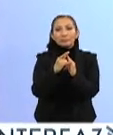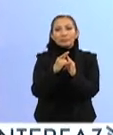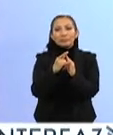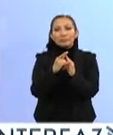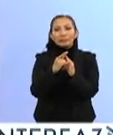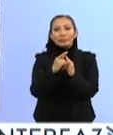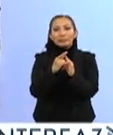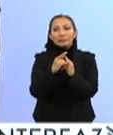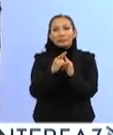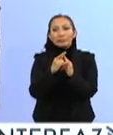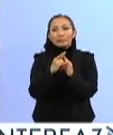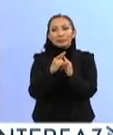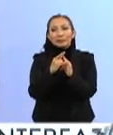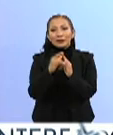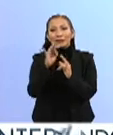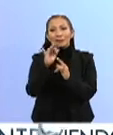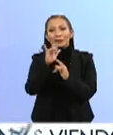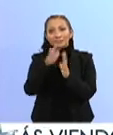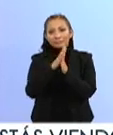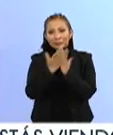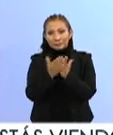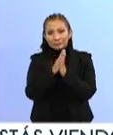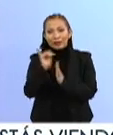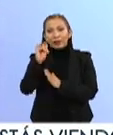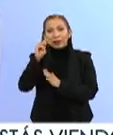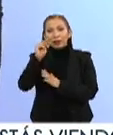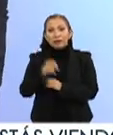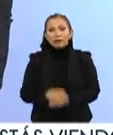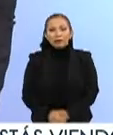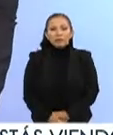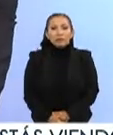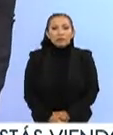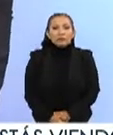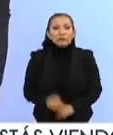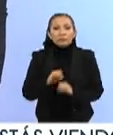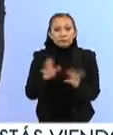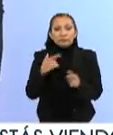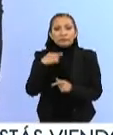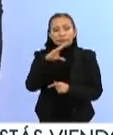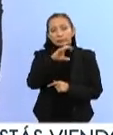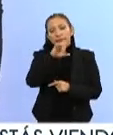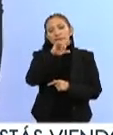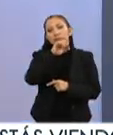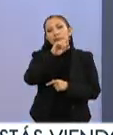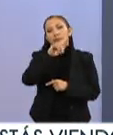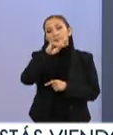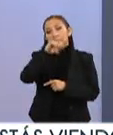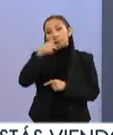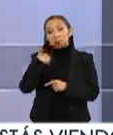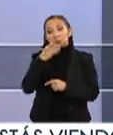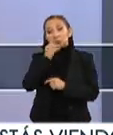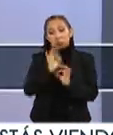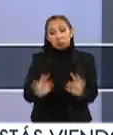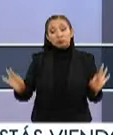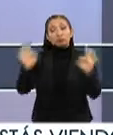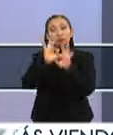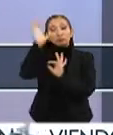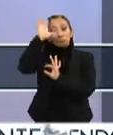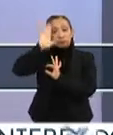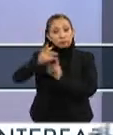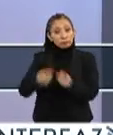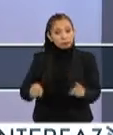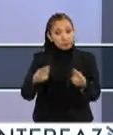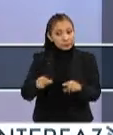de este evento literario en el Politécnico Nacional. Así es, y bueno, Celso Piña, uno de los íconos culturales